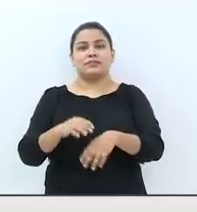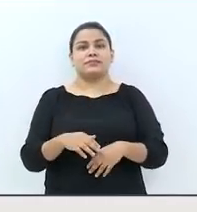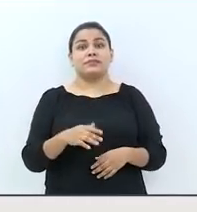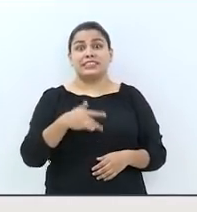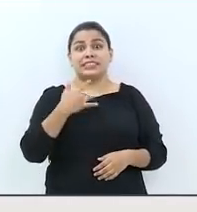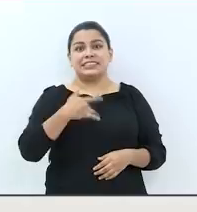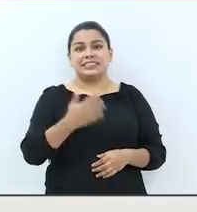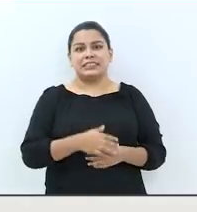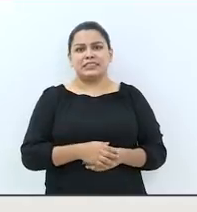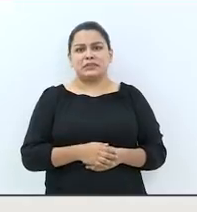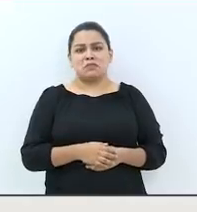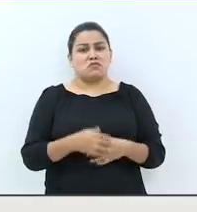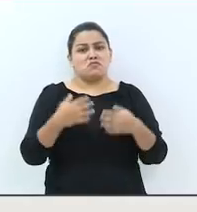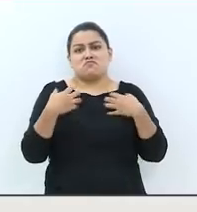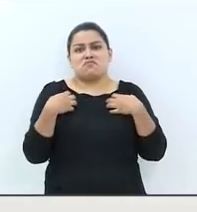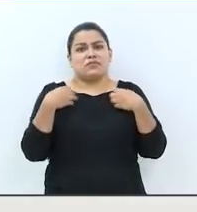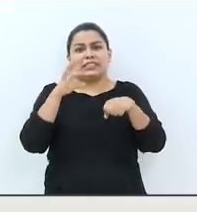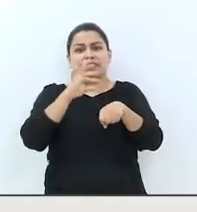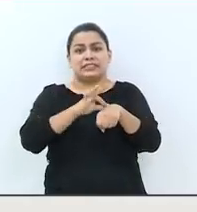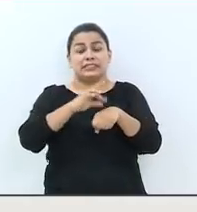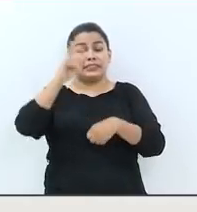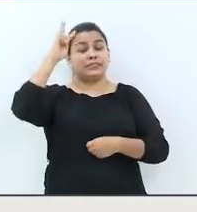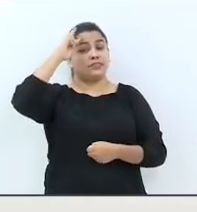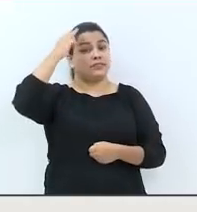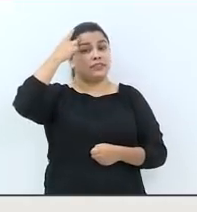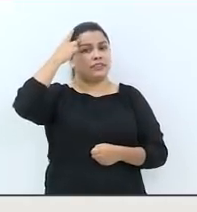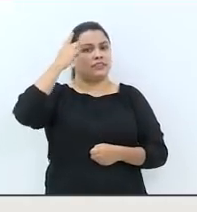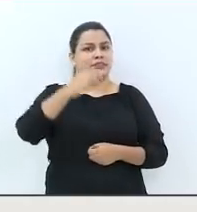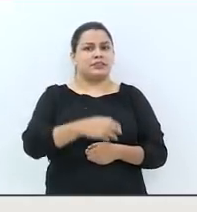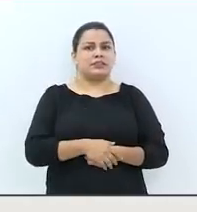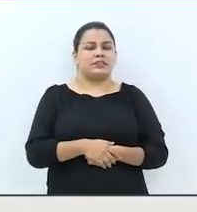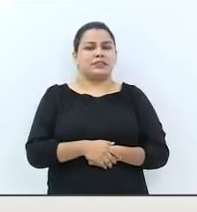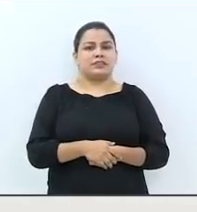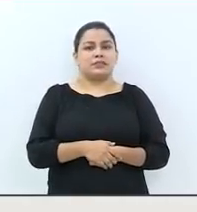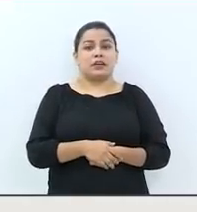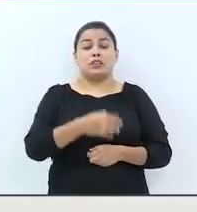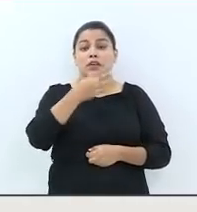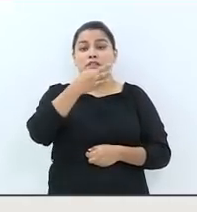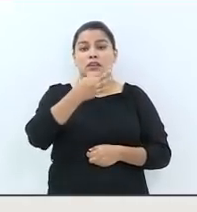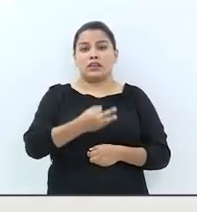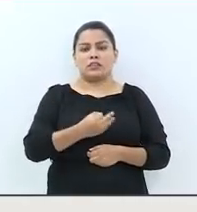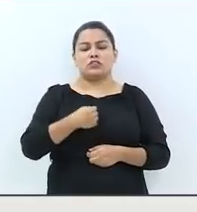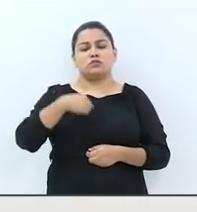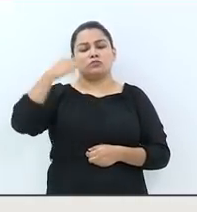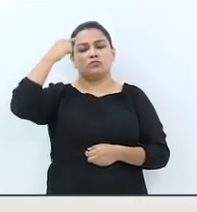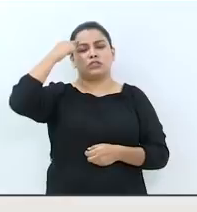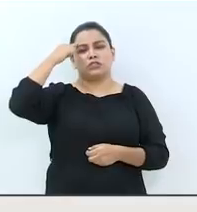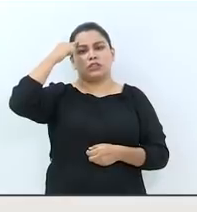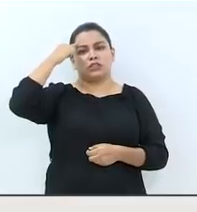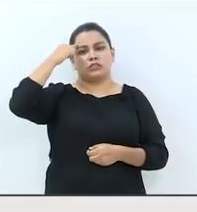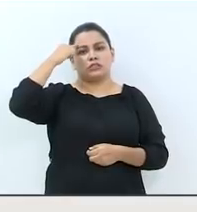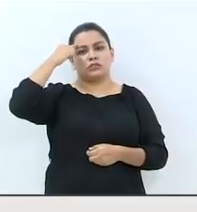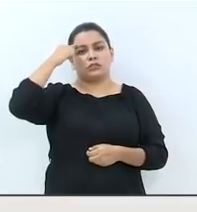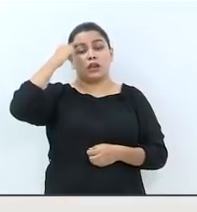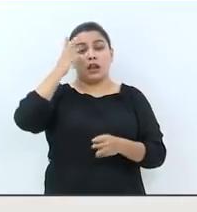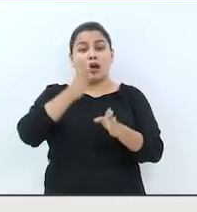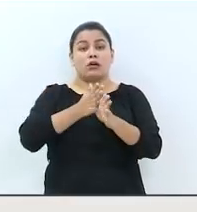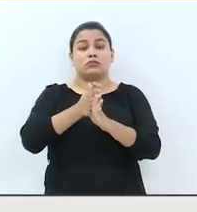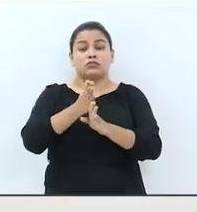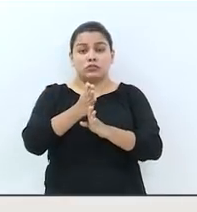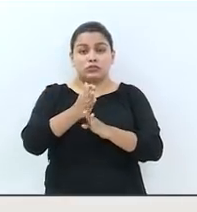que no vivo la experiencia de manera significativa. Y esto realmente también me hace pensar que la profesión